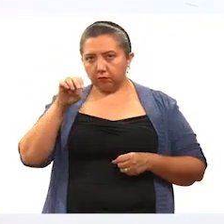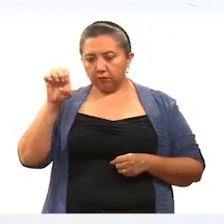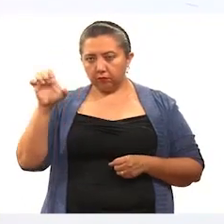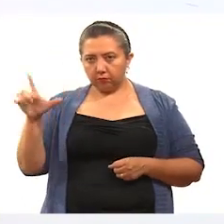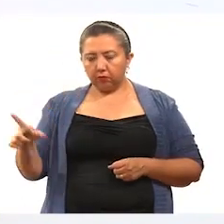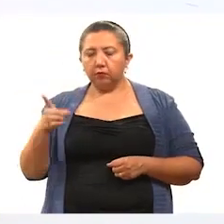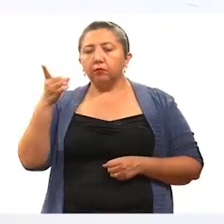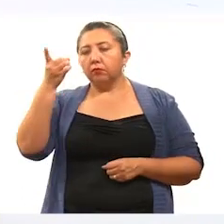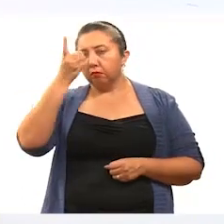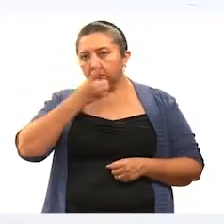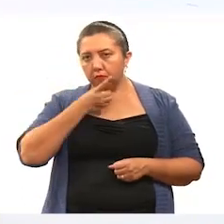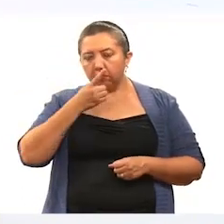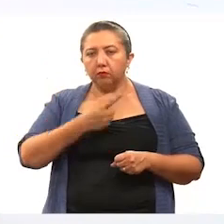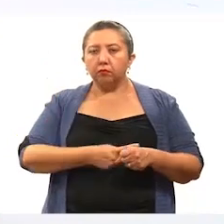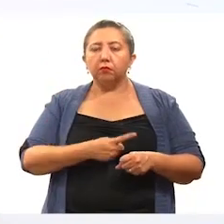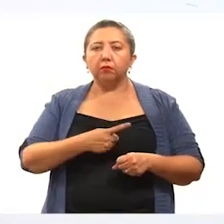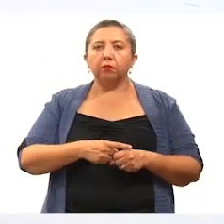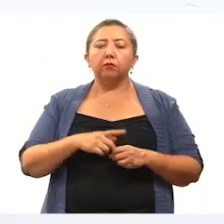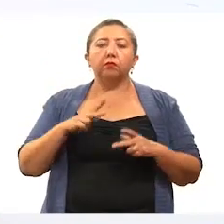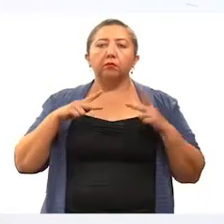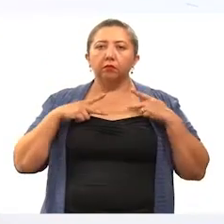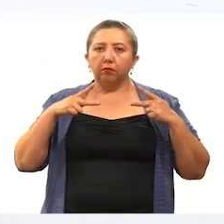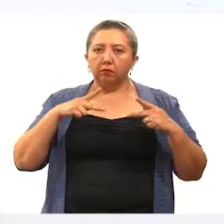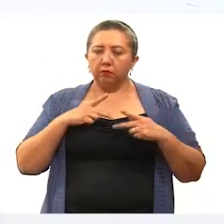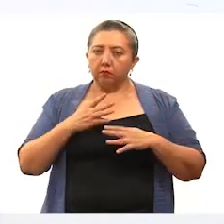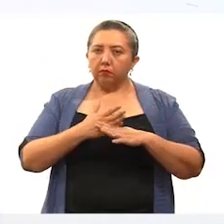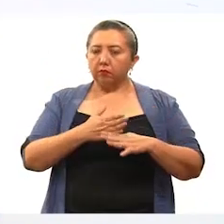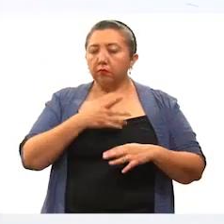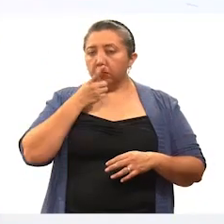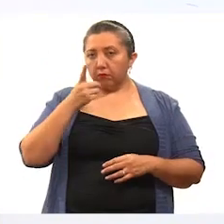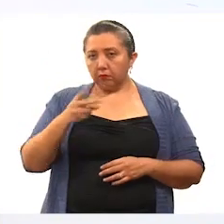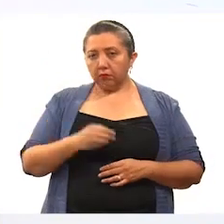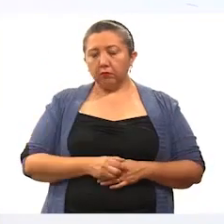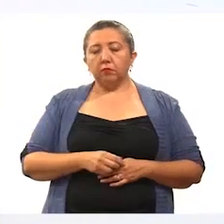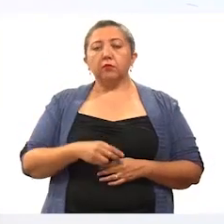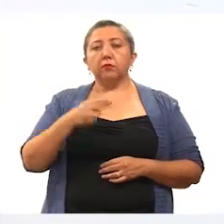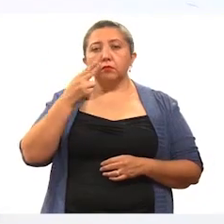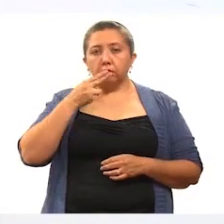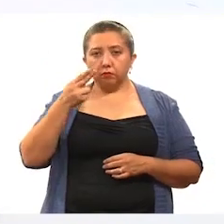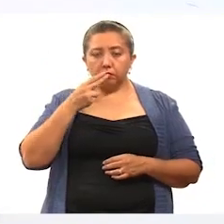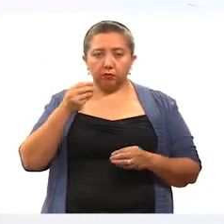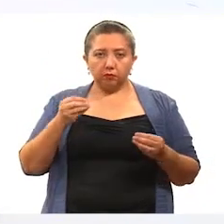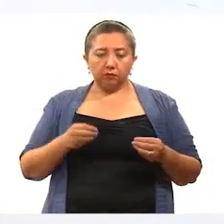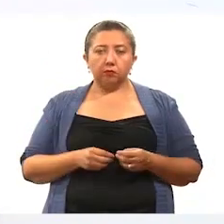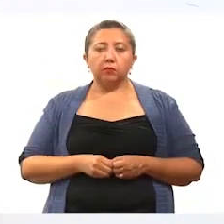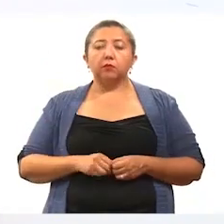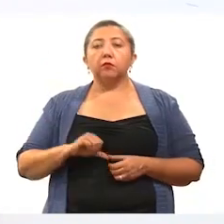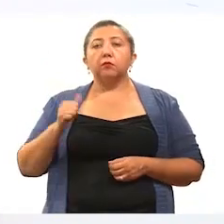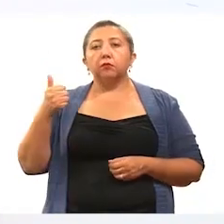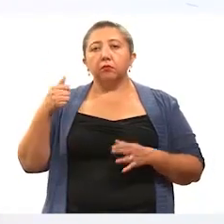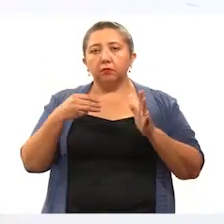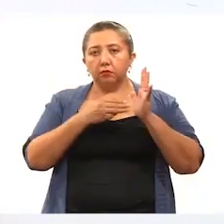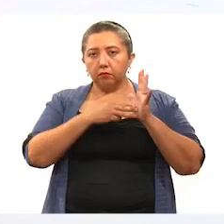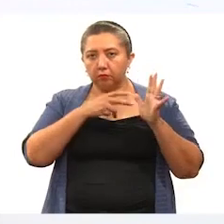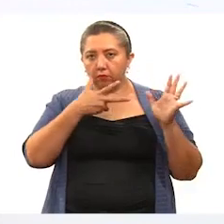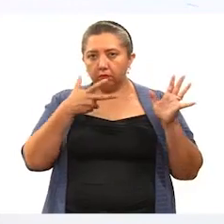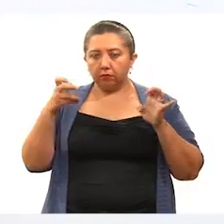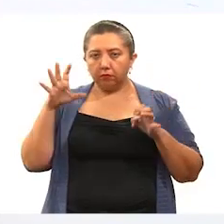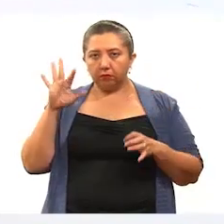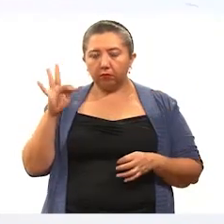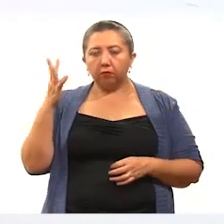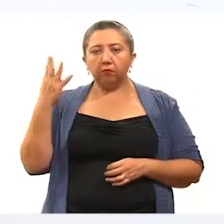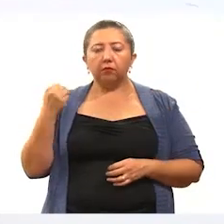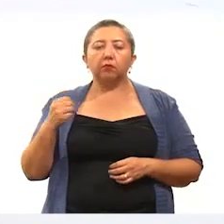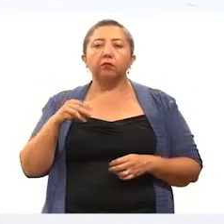crónica, diabetes, enfermedad pulmonar obstructiva crónica y tabaquismo. En total, son 6.849